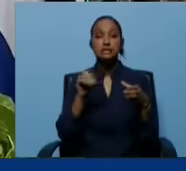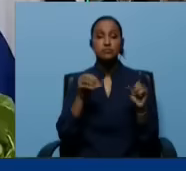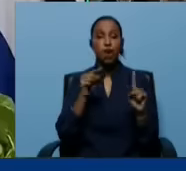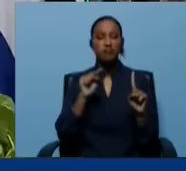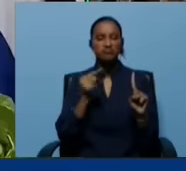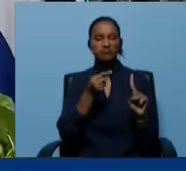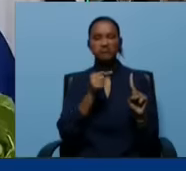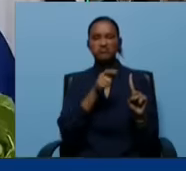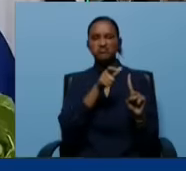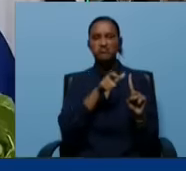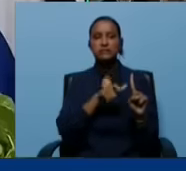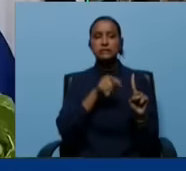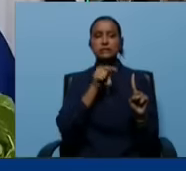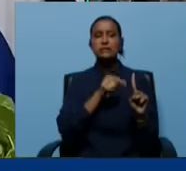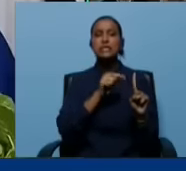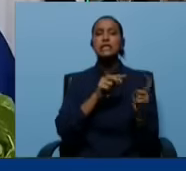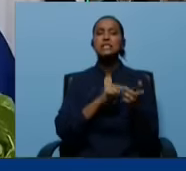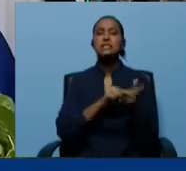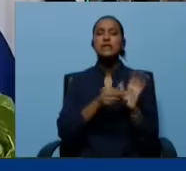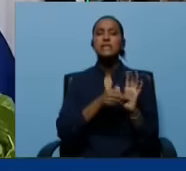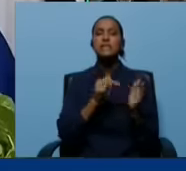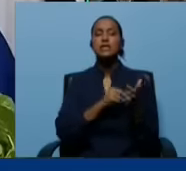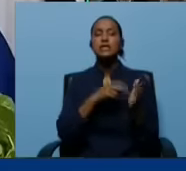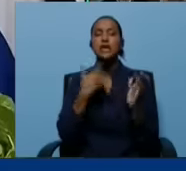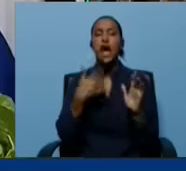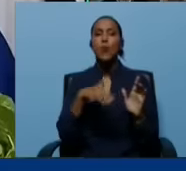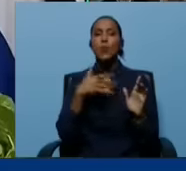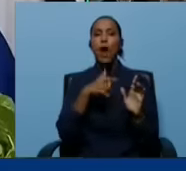está fortaleciendo.